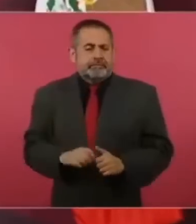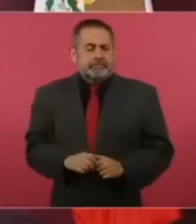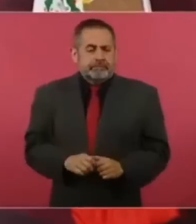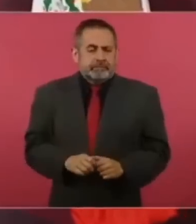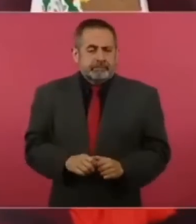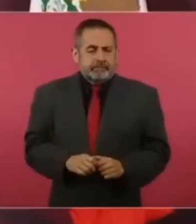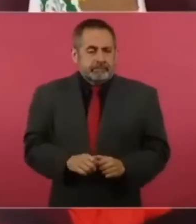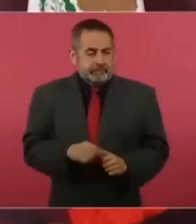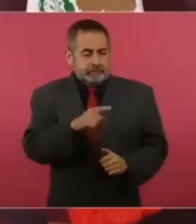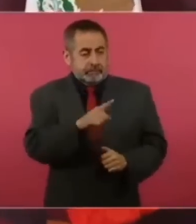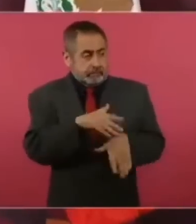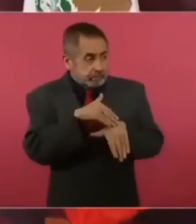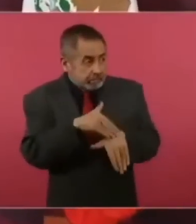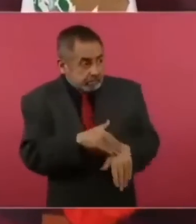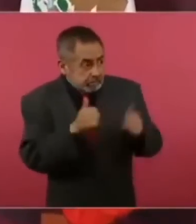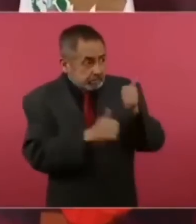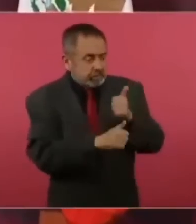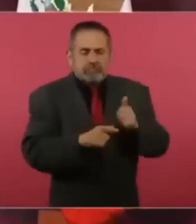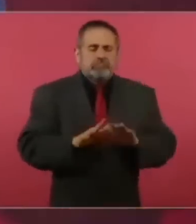Tan obediente.